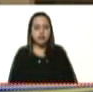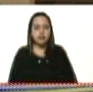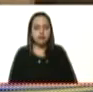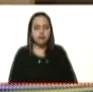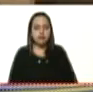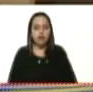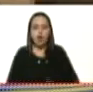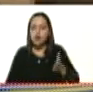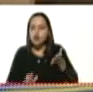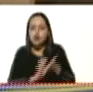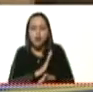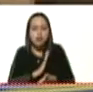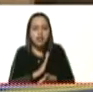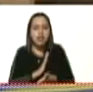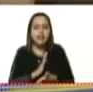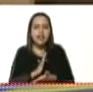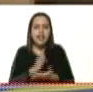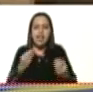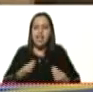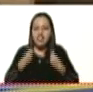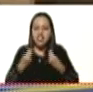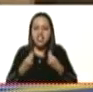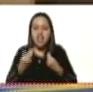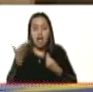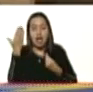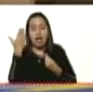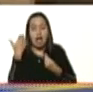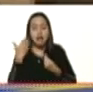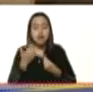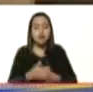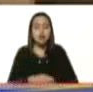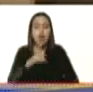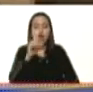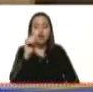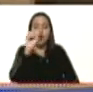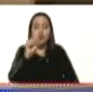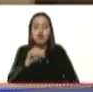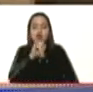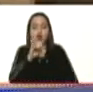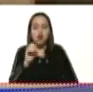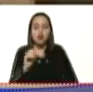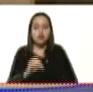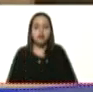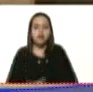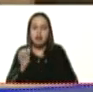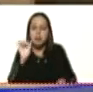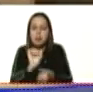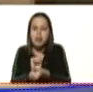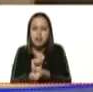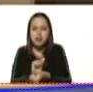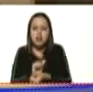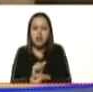secuencias de la vida de Juan Germán Roscio cuando es capturado en 1812, después de la caída de la Primera República.